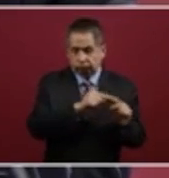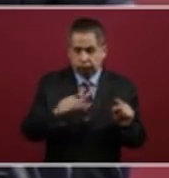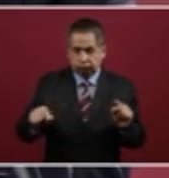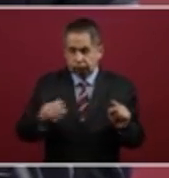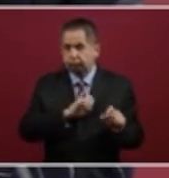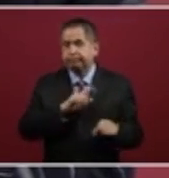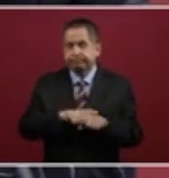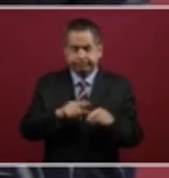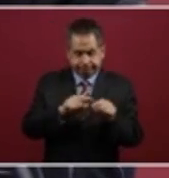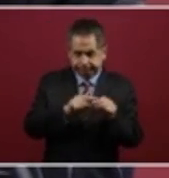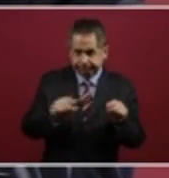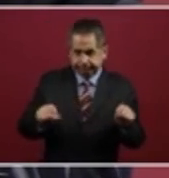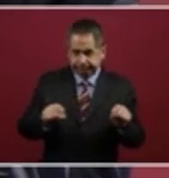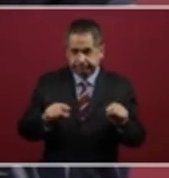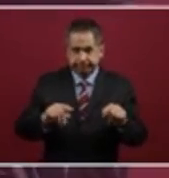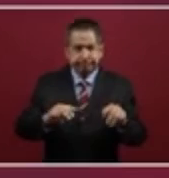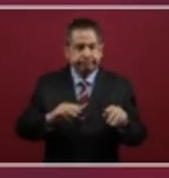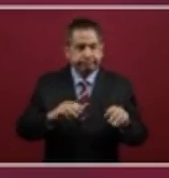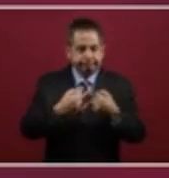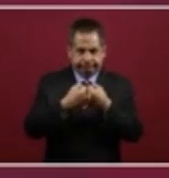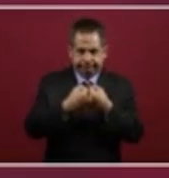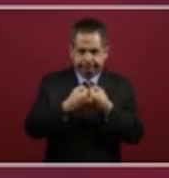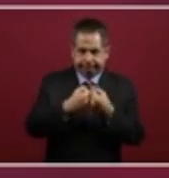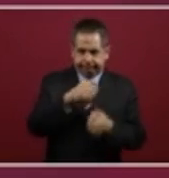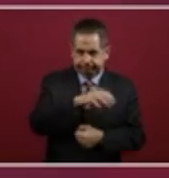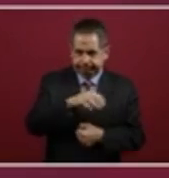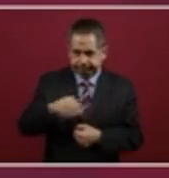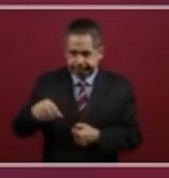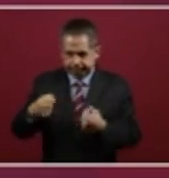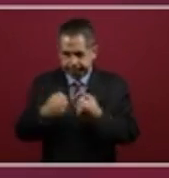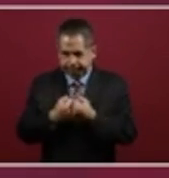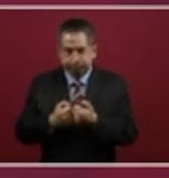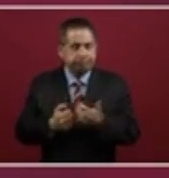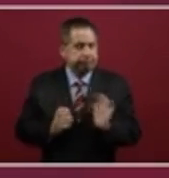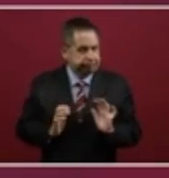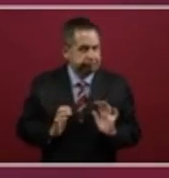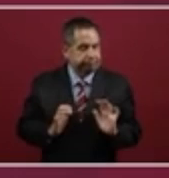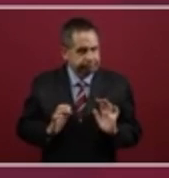especial para la franja fronteriza. Entonces, estamos